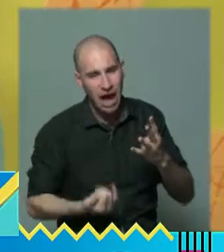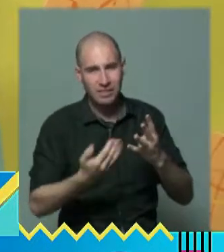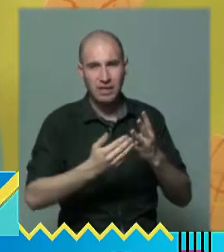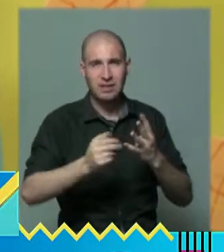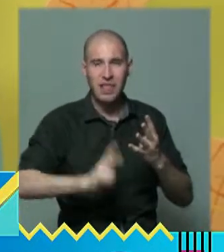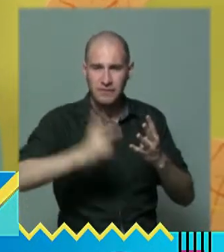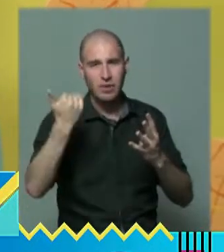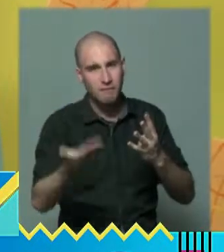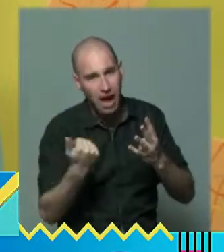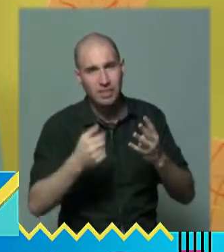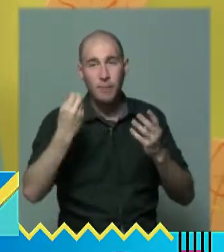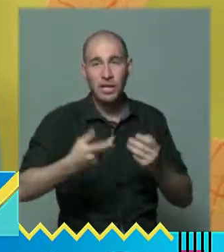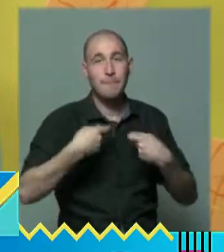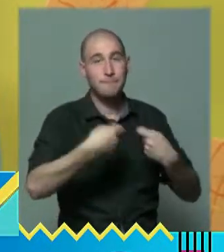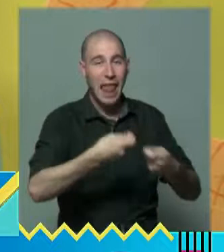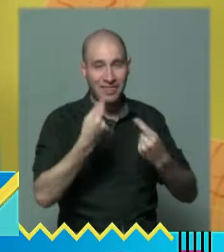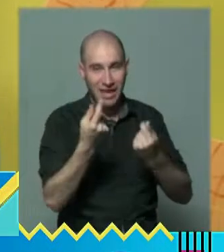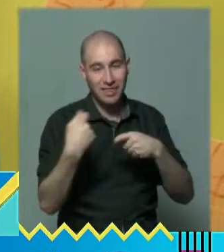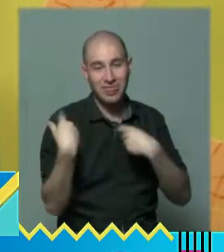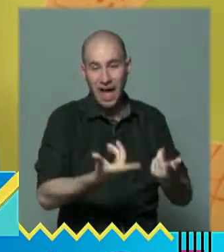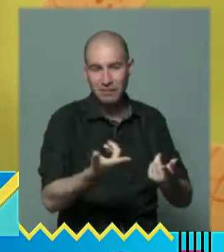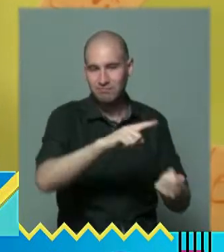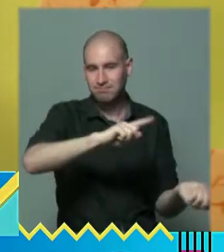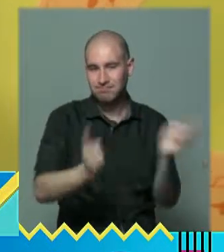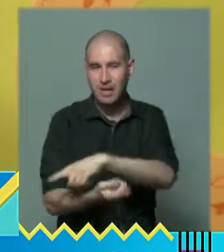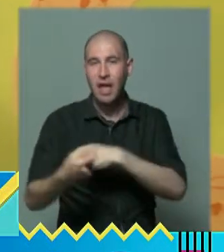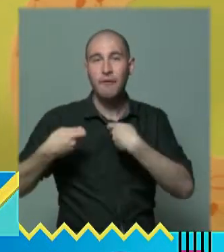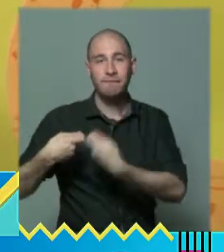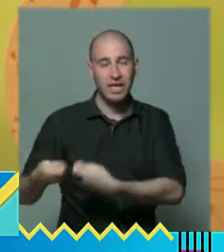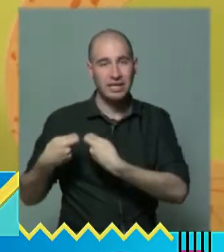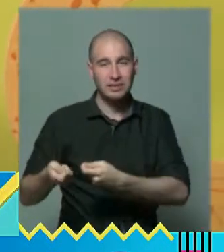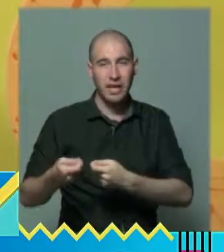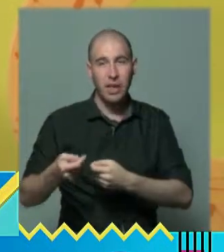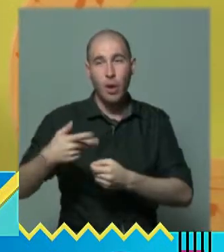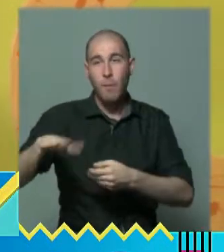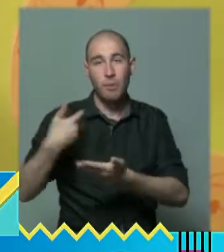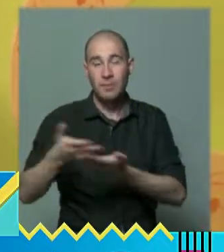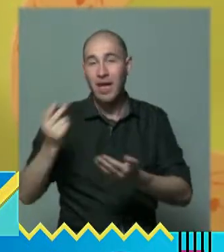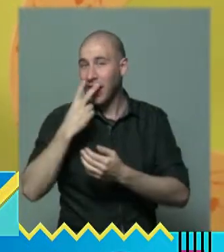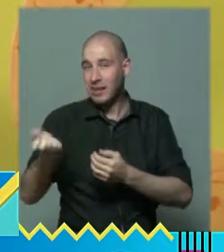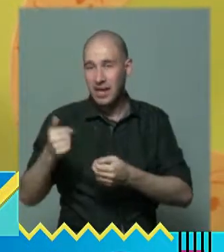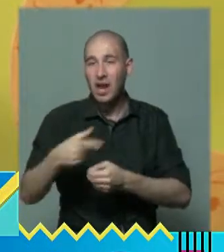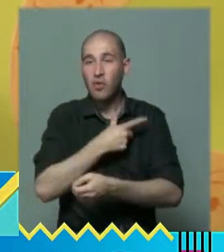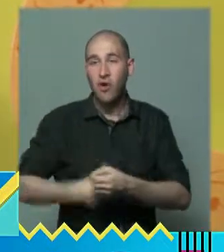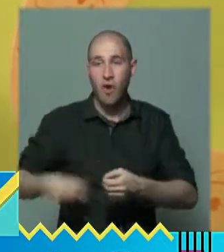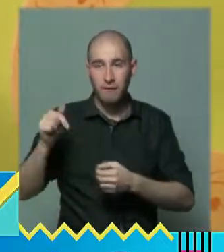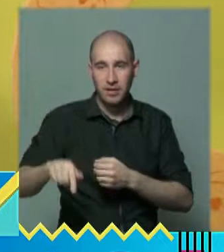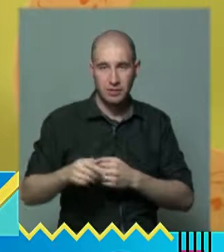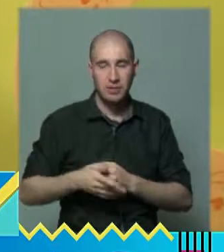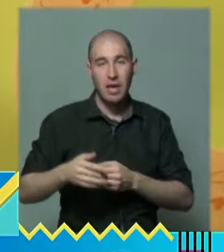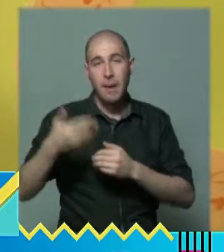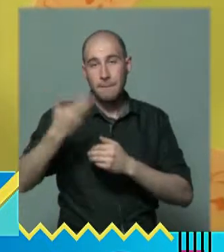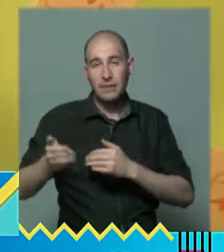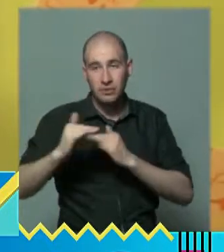de infraestructura, porque la plata que se tenía que ir eso se fue a financiarle el populismo energético a un gobierno que mantuvo a